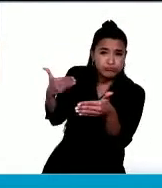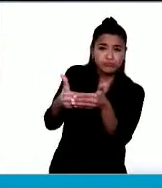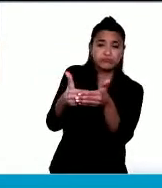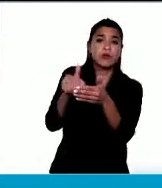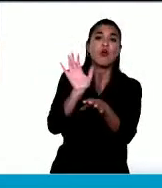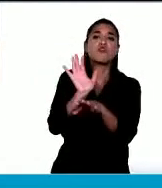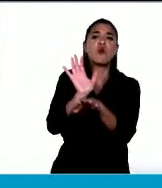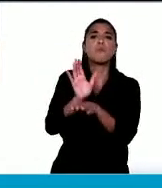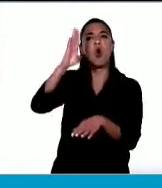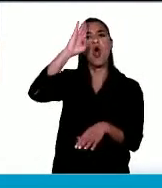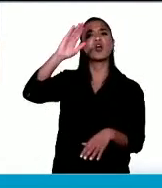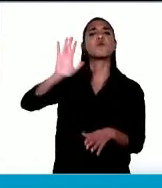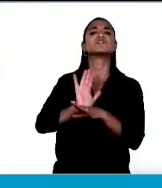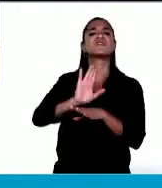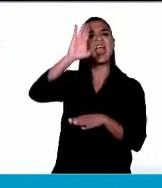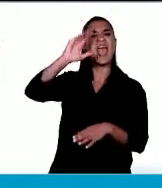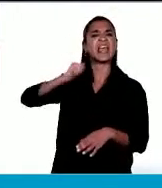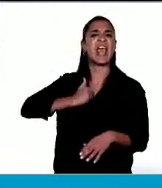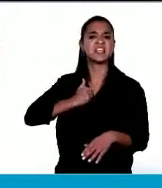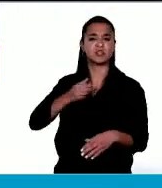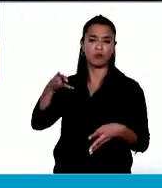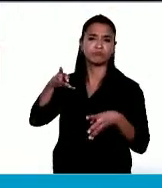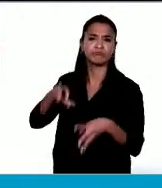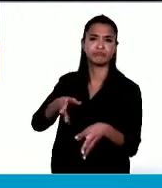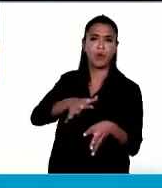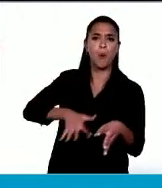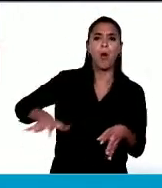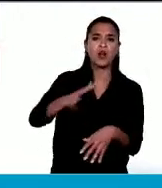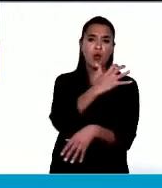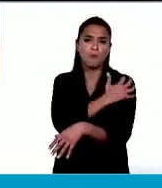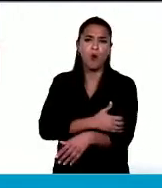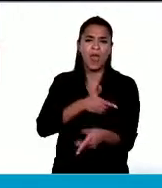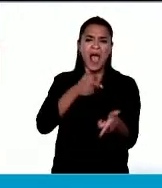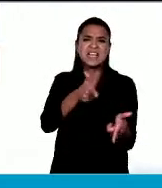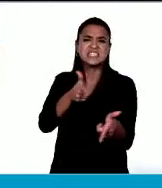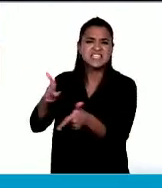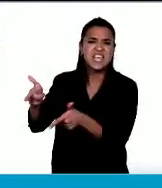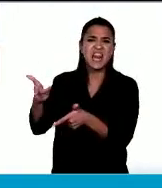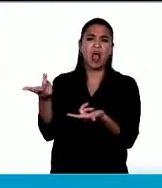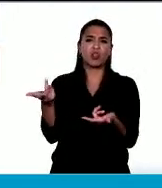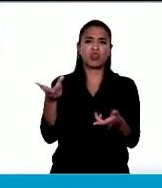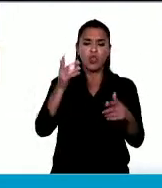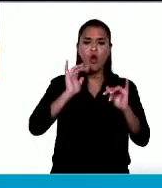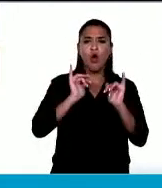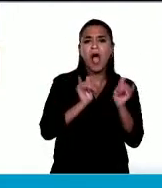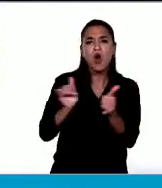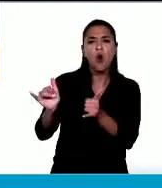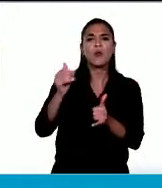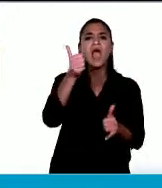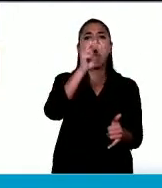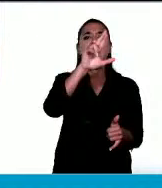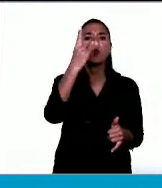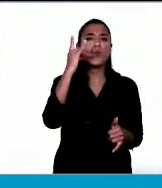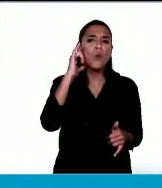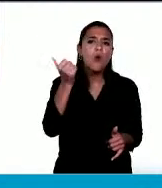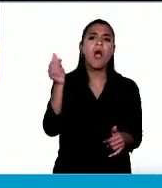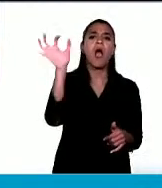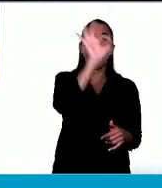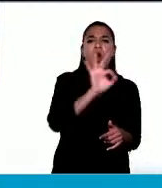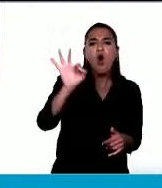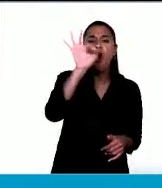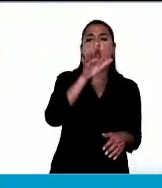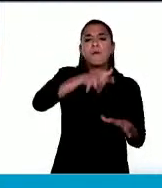como un ejército de ocupación en los barrios pobres, asesinando a pibes como a Luciano Arruga o a los pibes de la masacre de